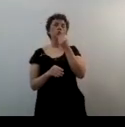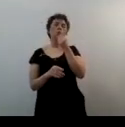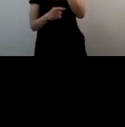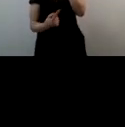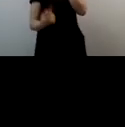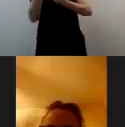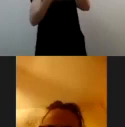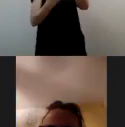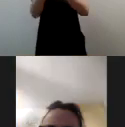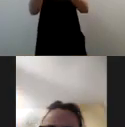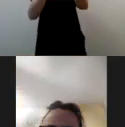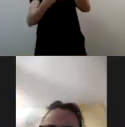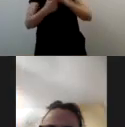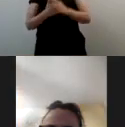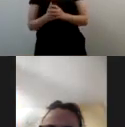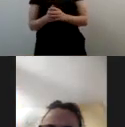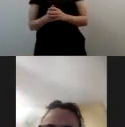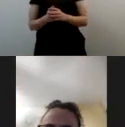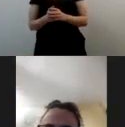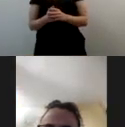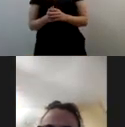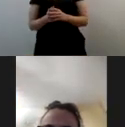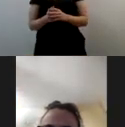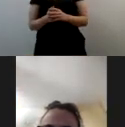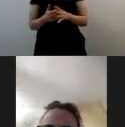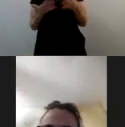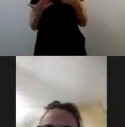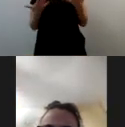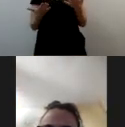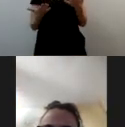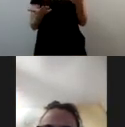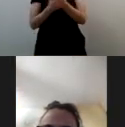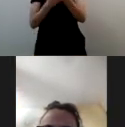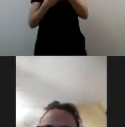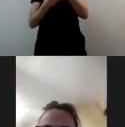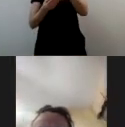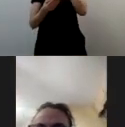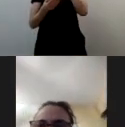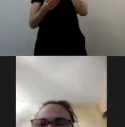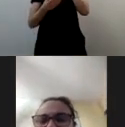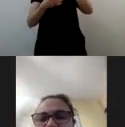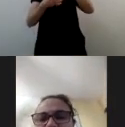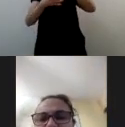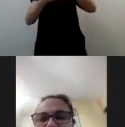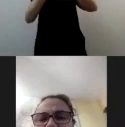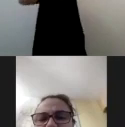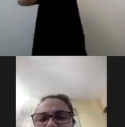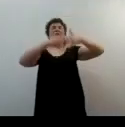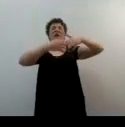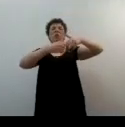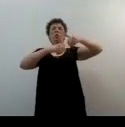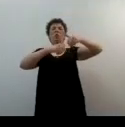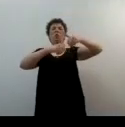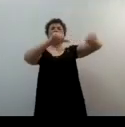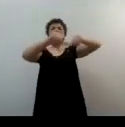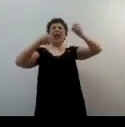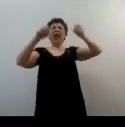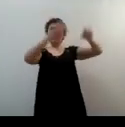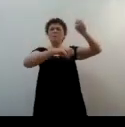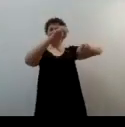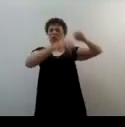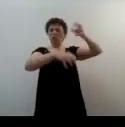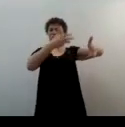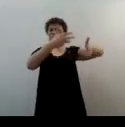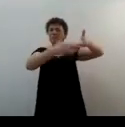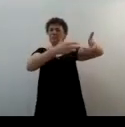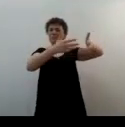decir, que son todos los procesados, todos los alimentos que vayan con azúcares añadidos, refinados